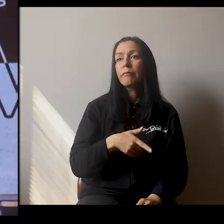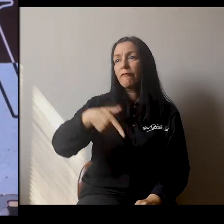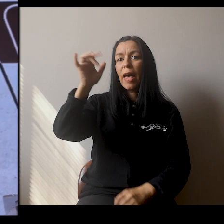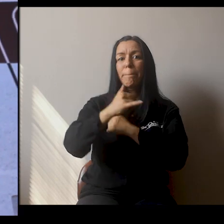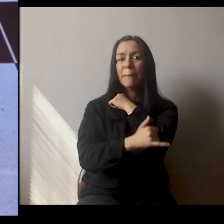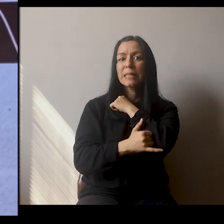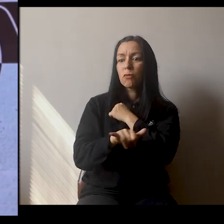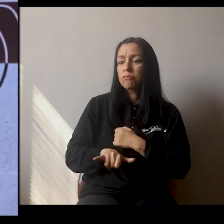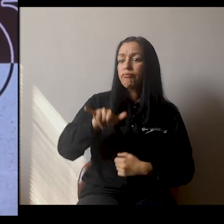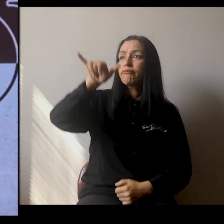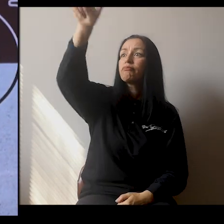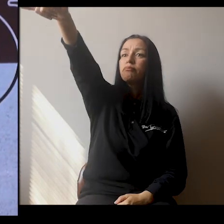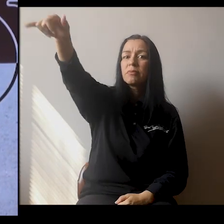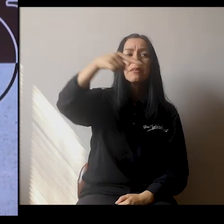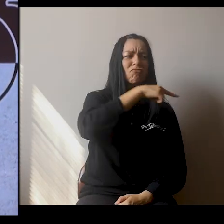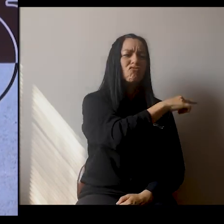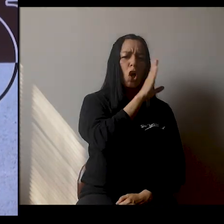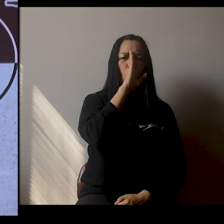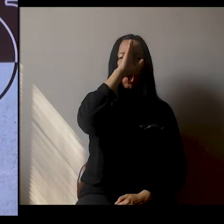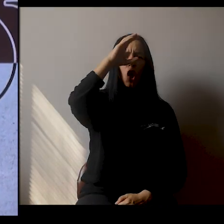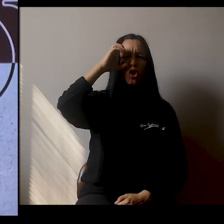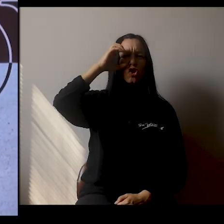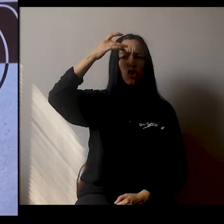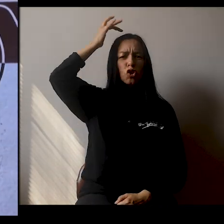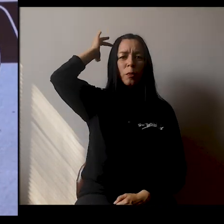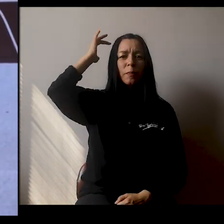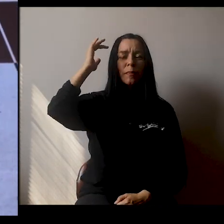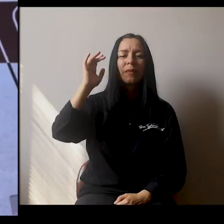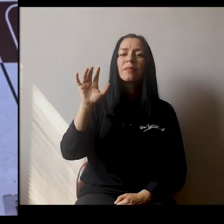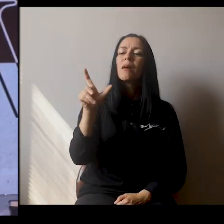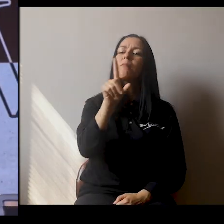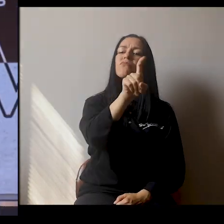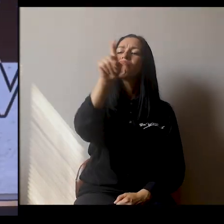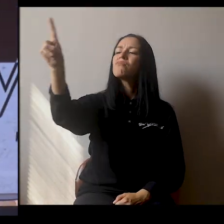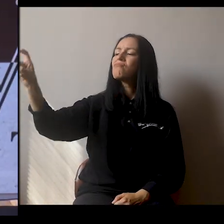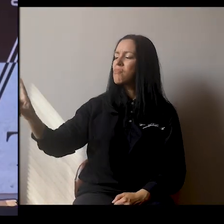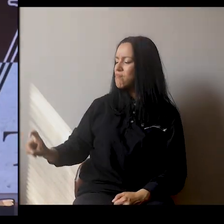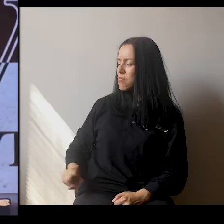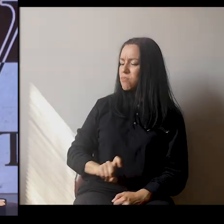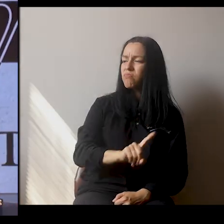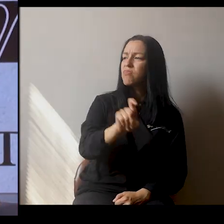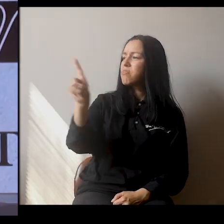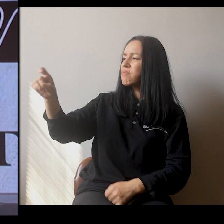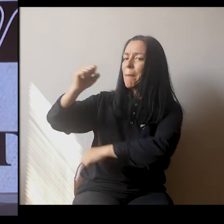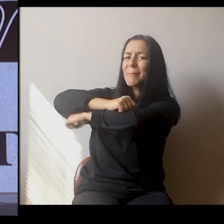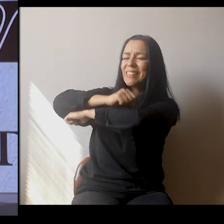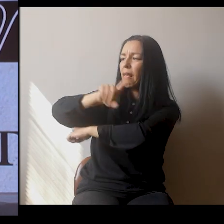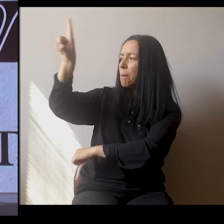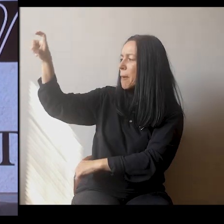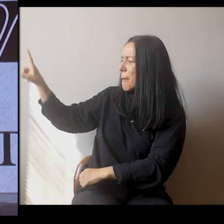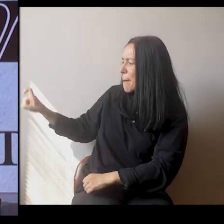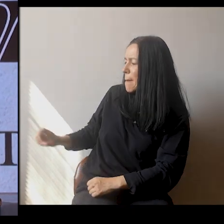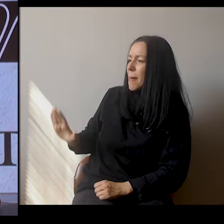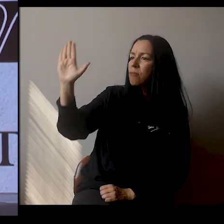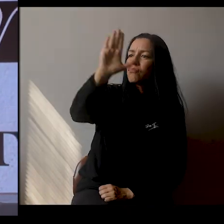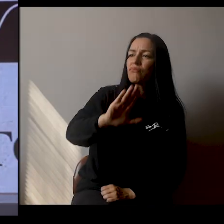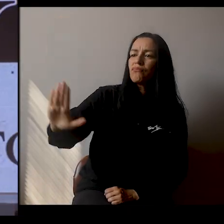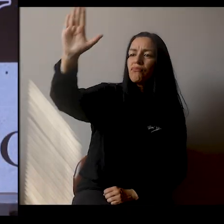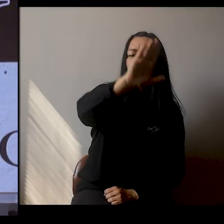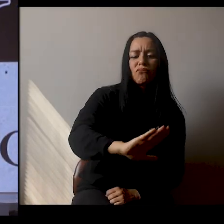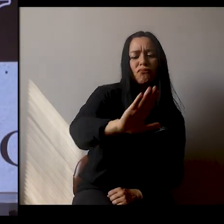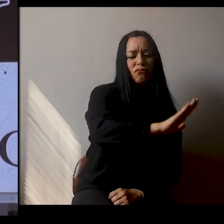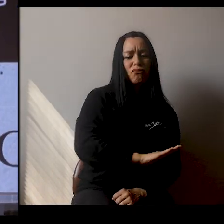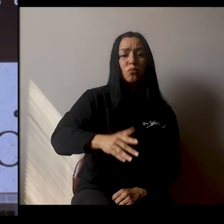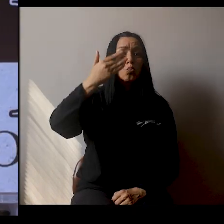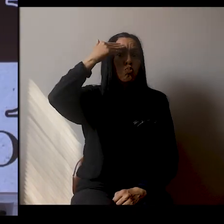sobre todo cuando viajamos en avión, y es algo que yo vengo haciendo ya hace mucho tiempo, hay que desinfectar la silla, la mesa, el